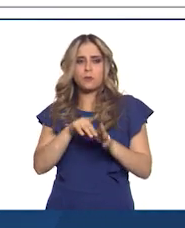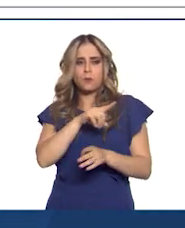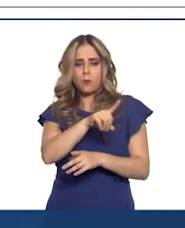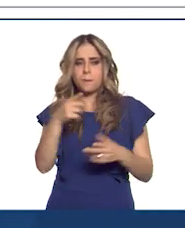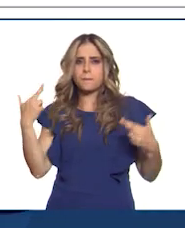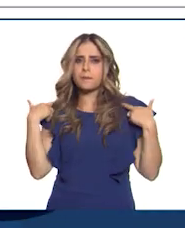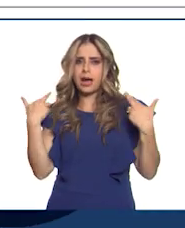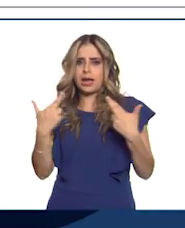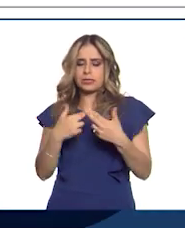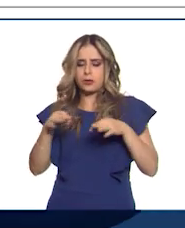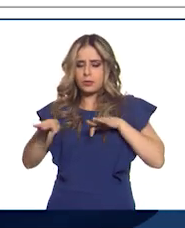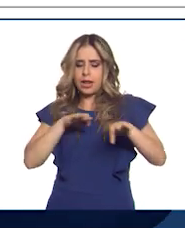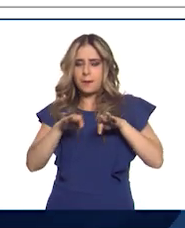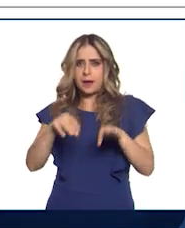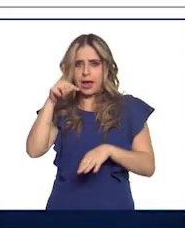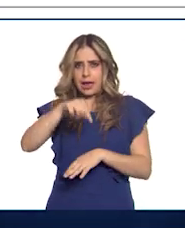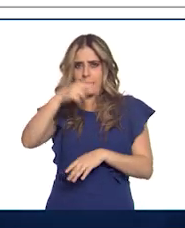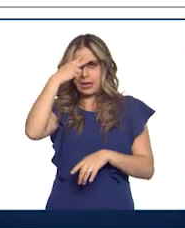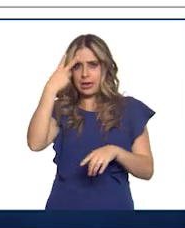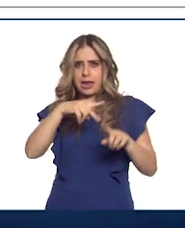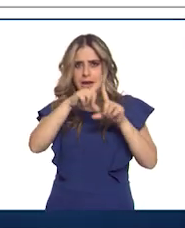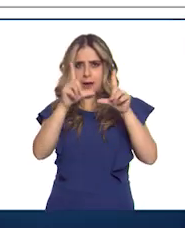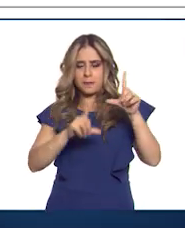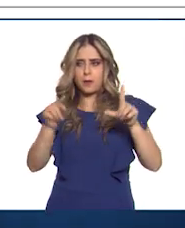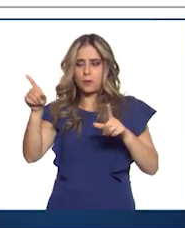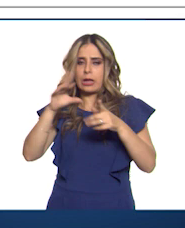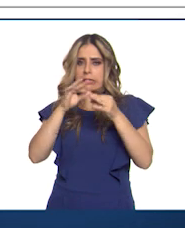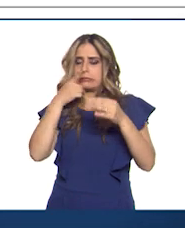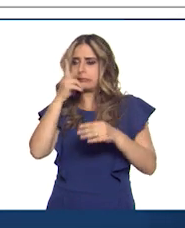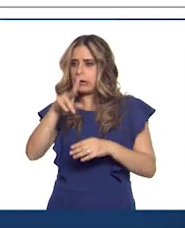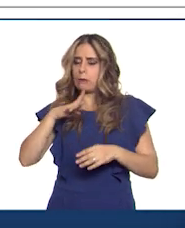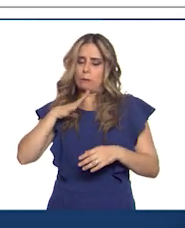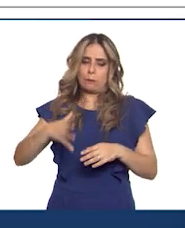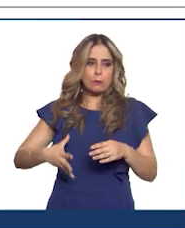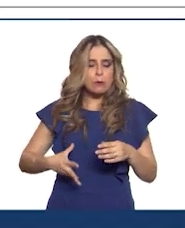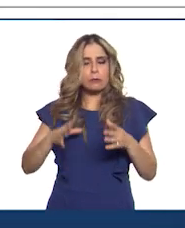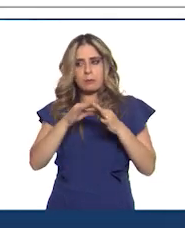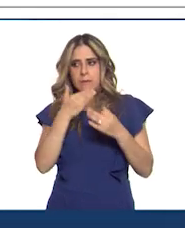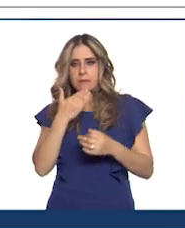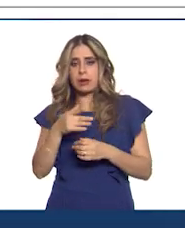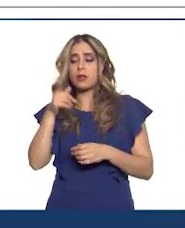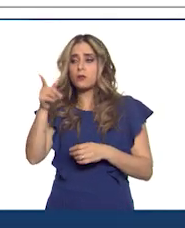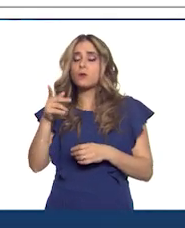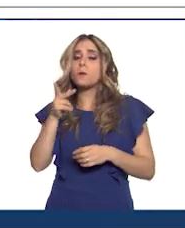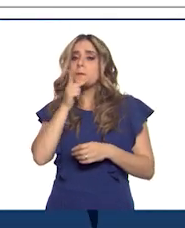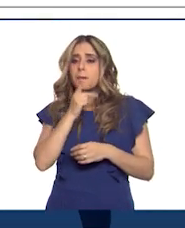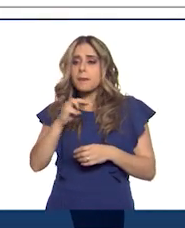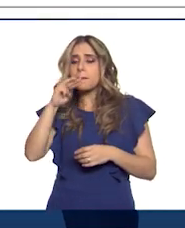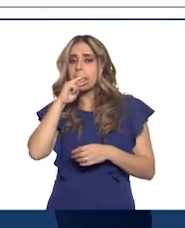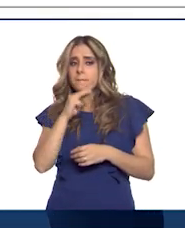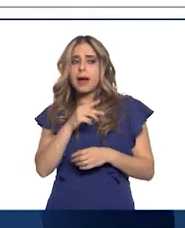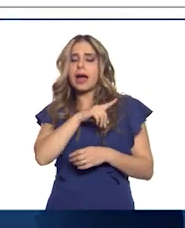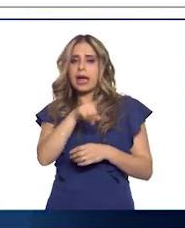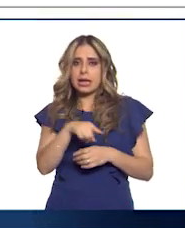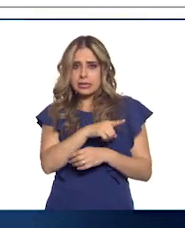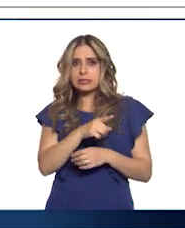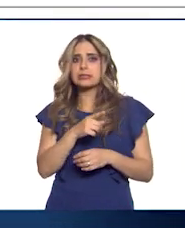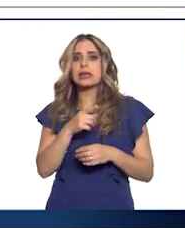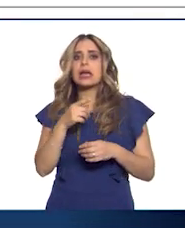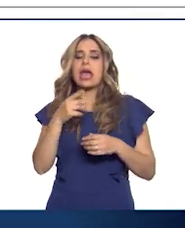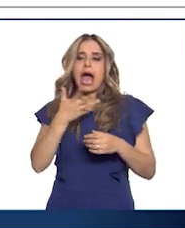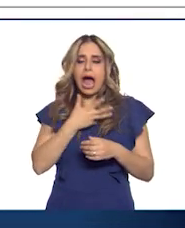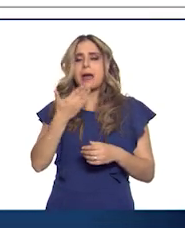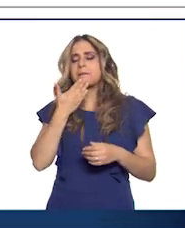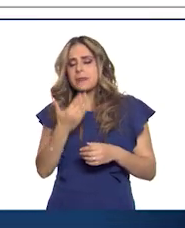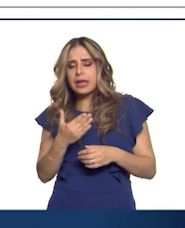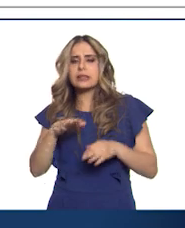mexicanos. Aunque no profundizas en los padres y los estudiantes, los mencionas y justificas que no es el tema,